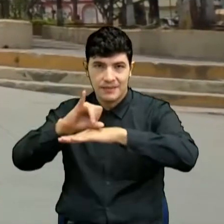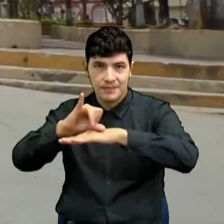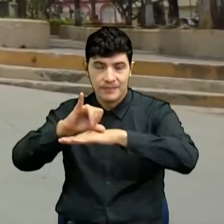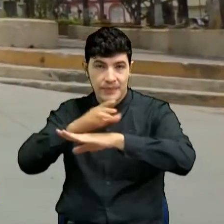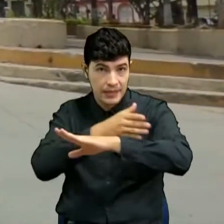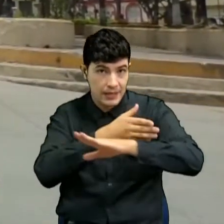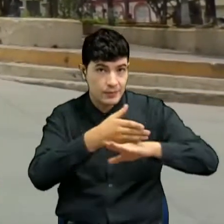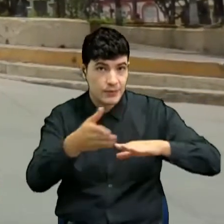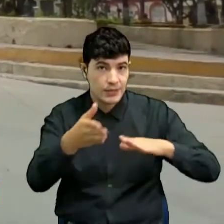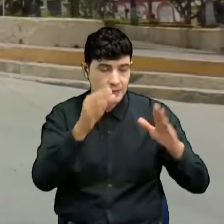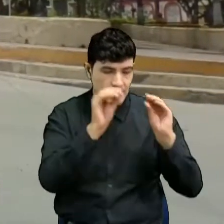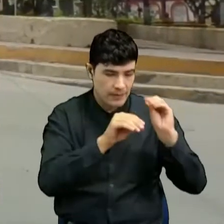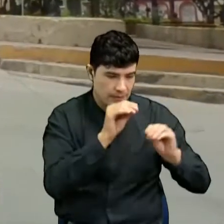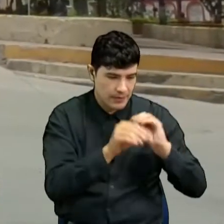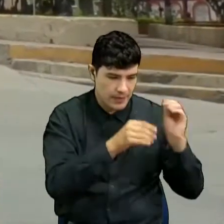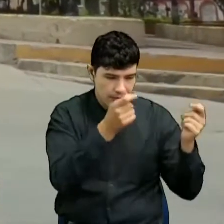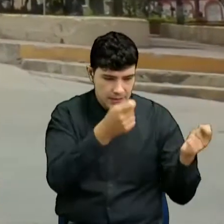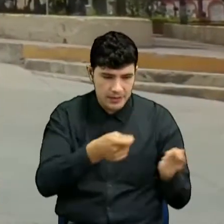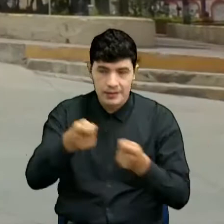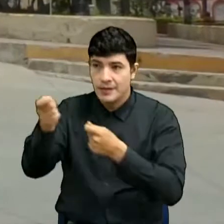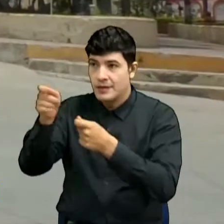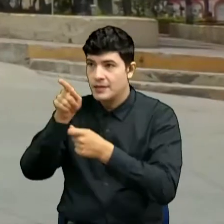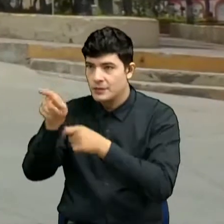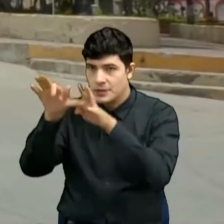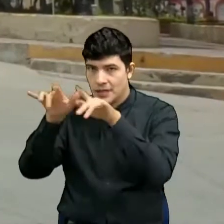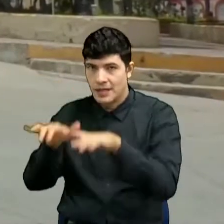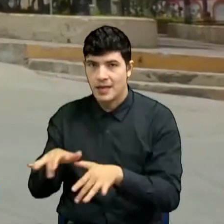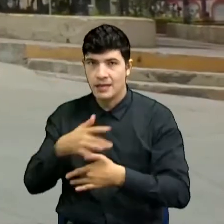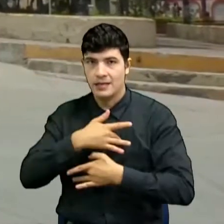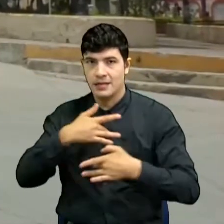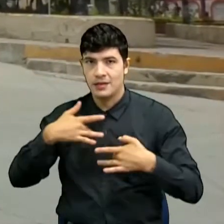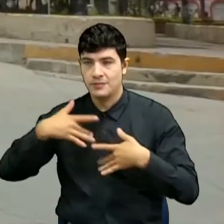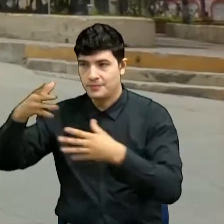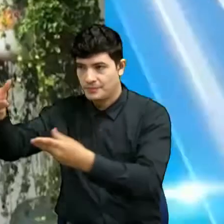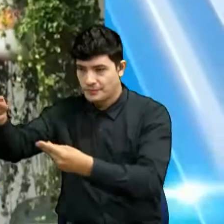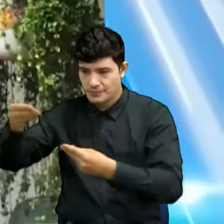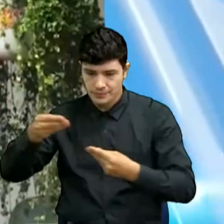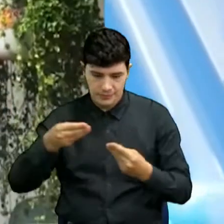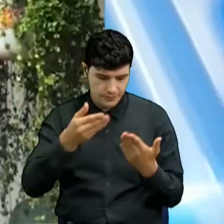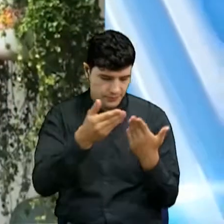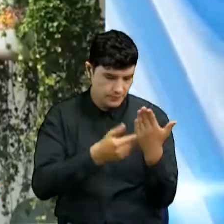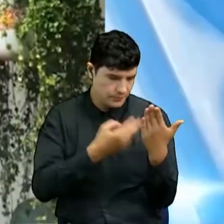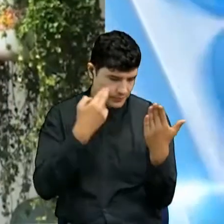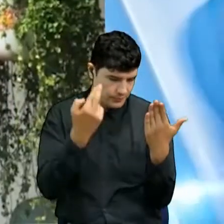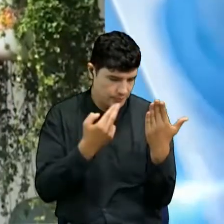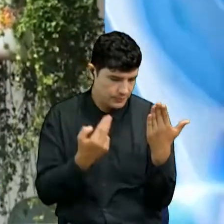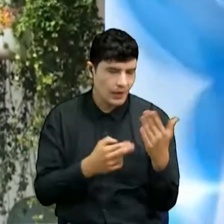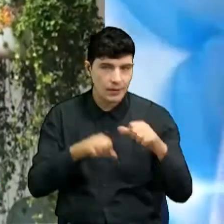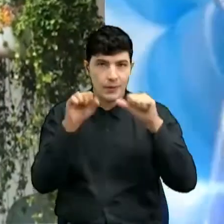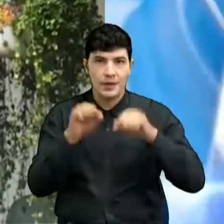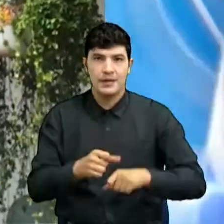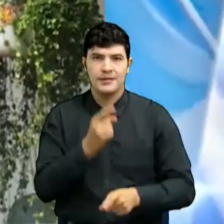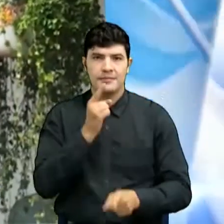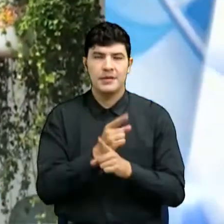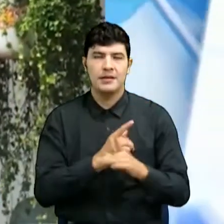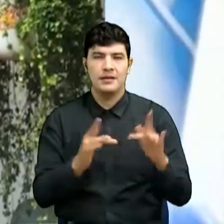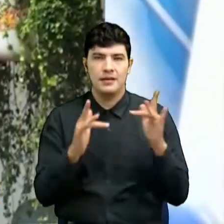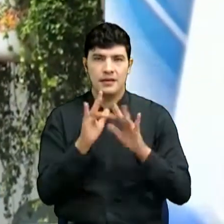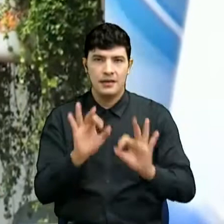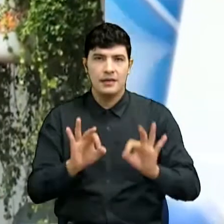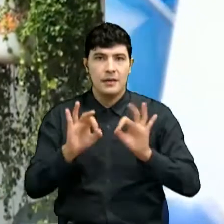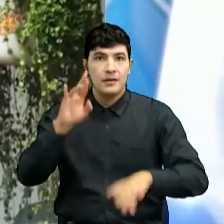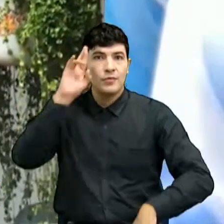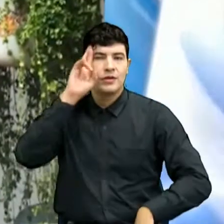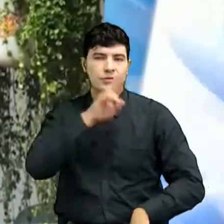nos revise y ya todo esté en orden de tal manera que hagamos las cosas bien. En eso estamos